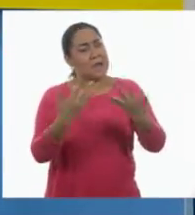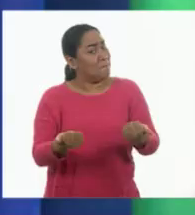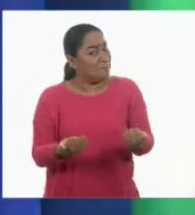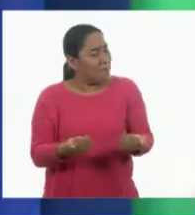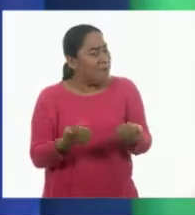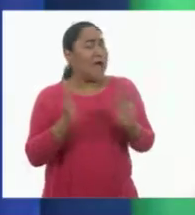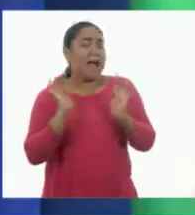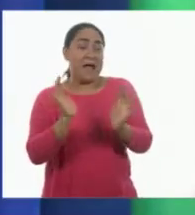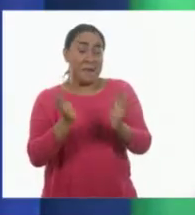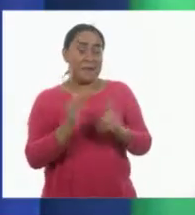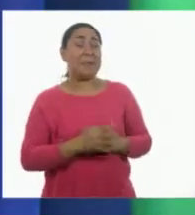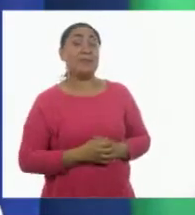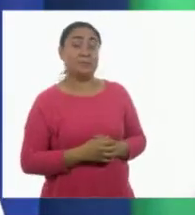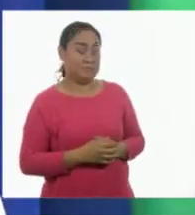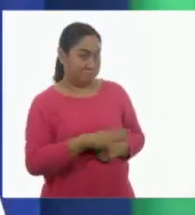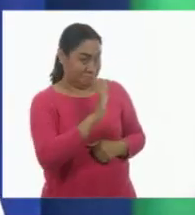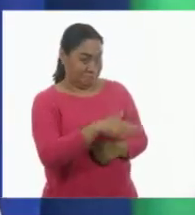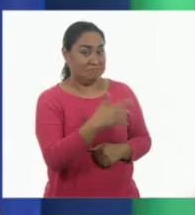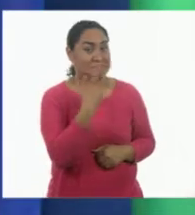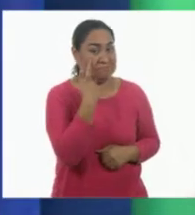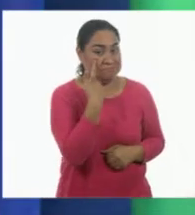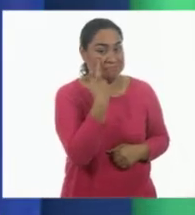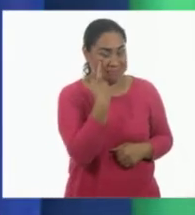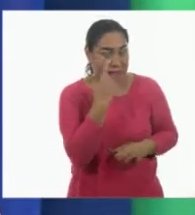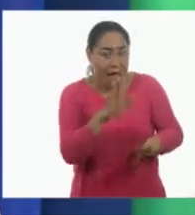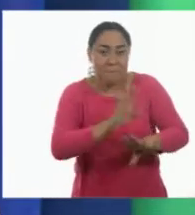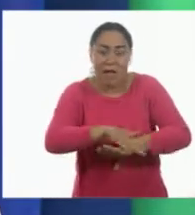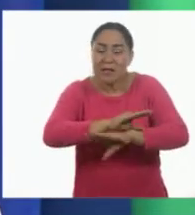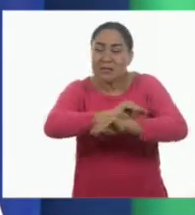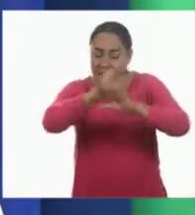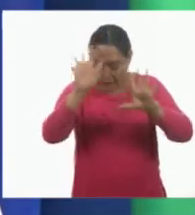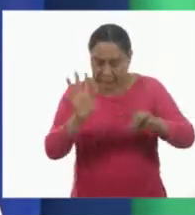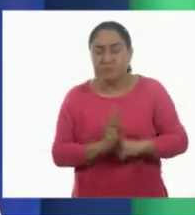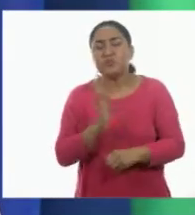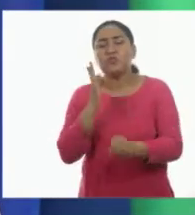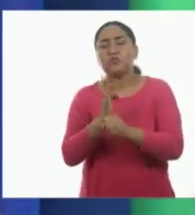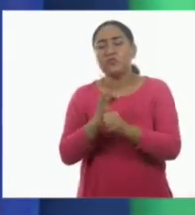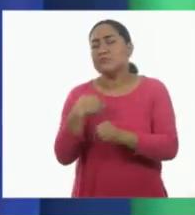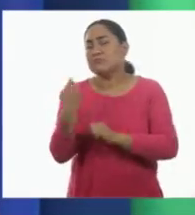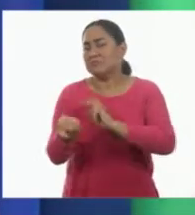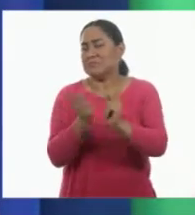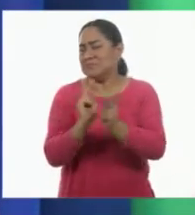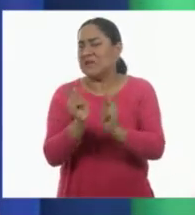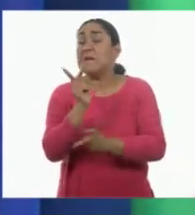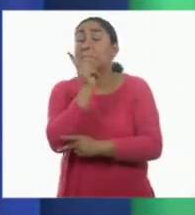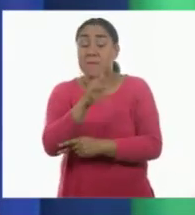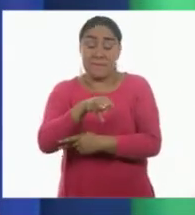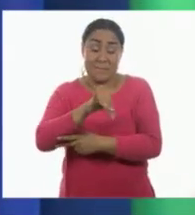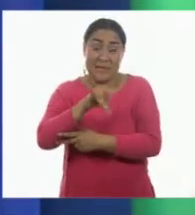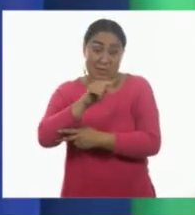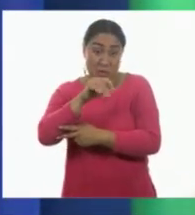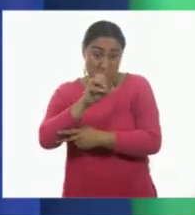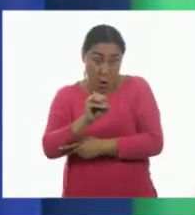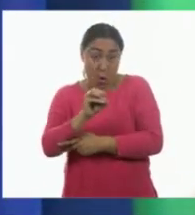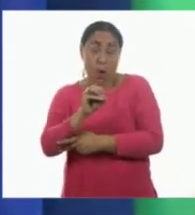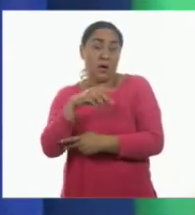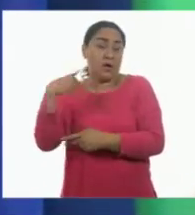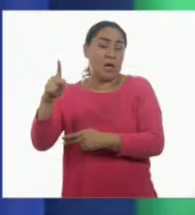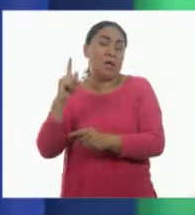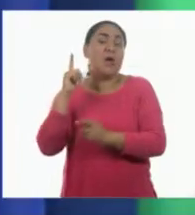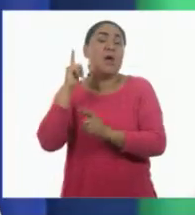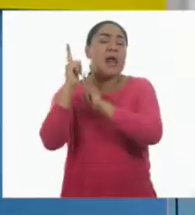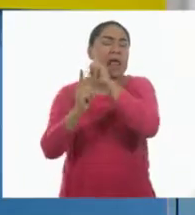todo comprendido. Ay, ¿verdad? Ya lo que te quedó muy claro. Sí. María, te quiero contar rápidamente que la palabra mito en griego significa